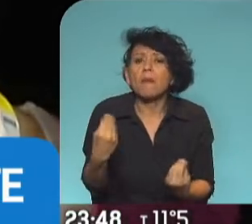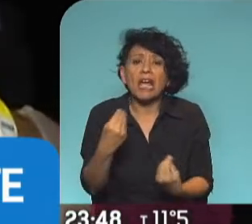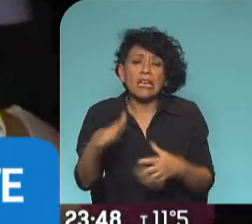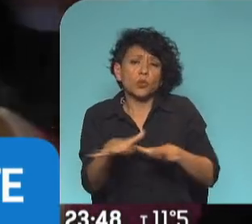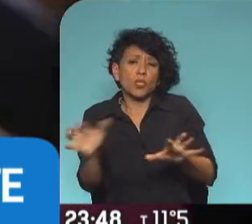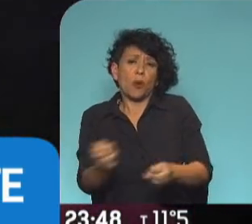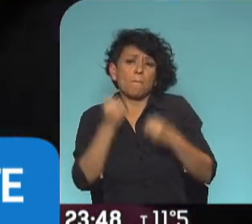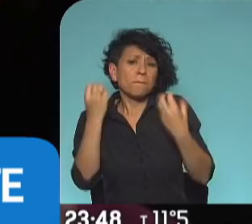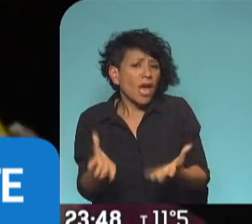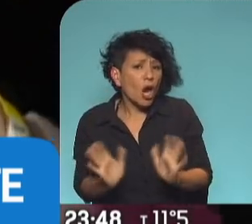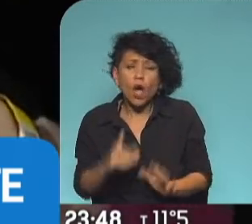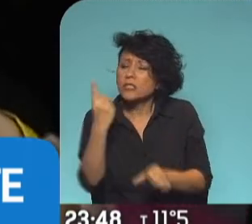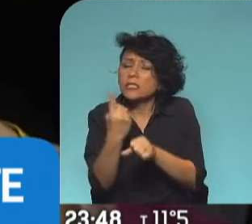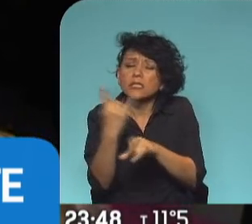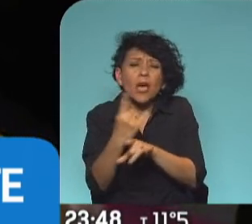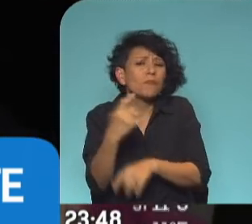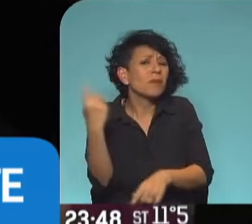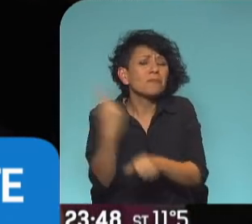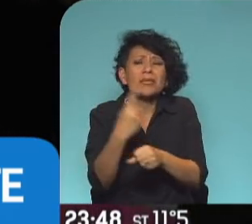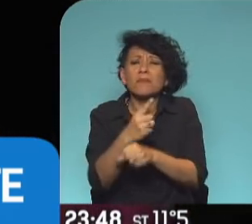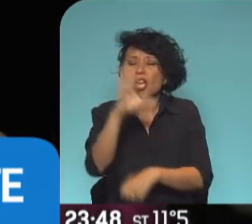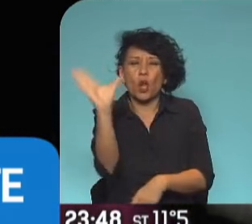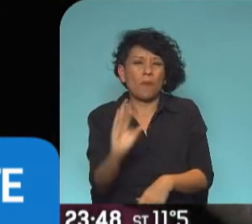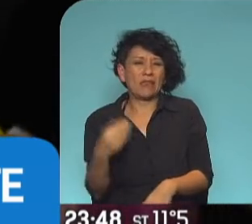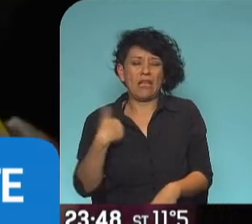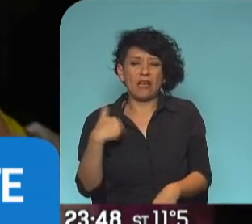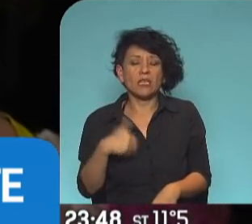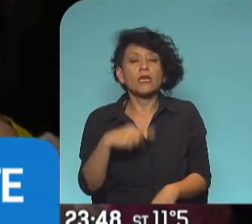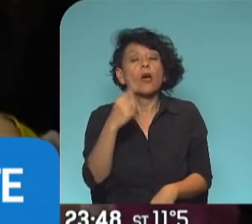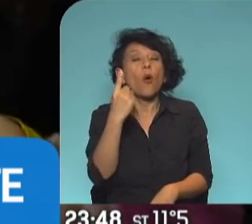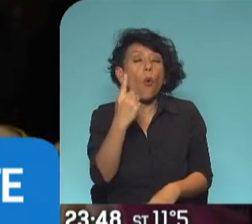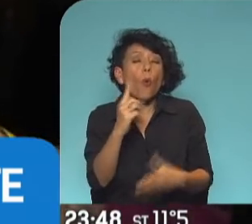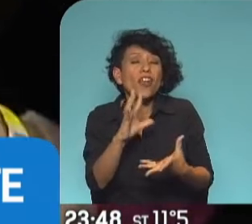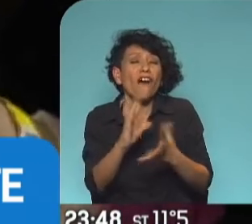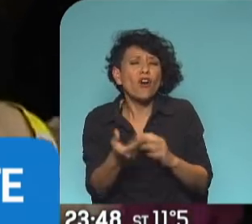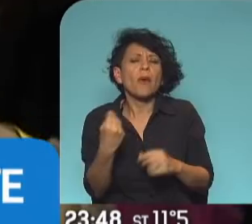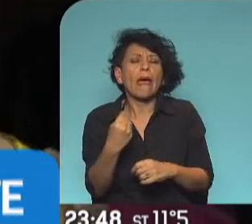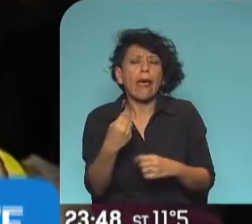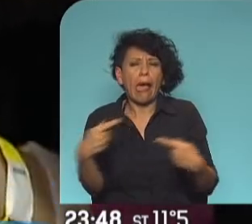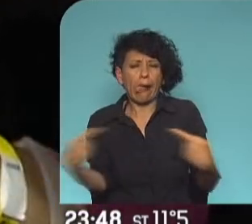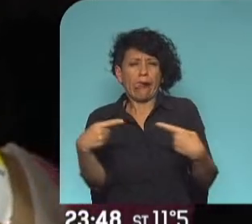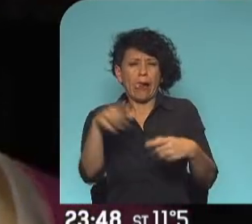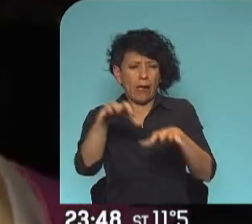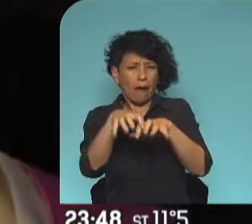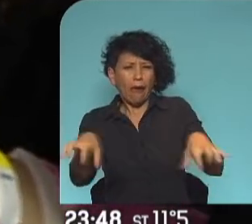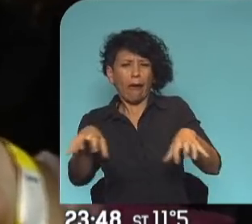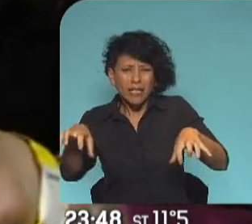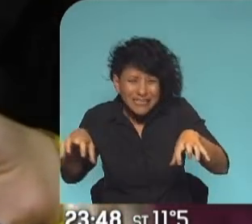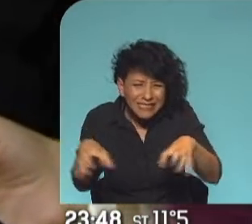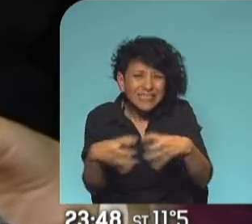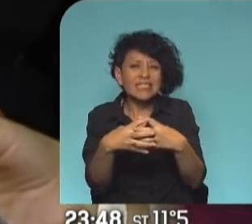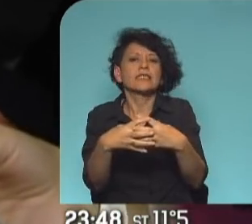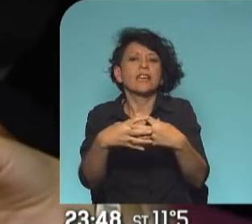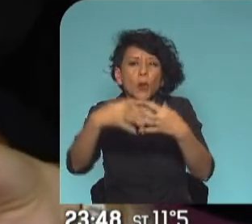mejoren, pensando siempre primero en el país. Y una parte de una manera de cerrar la grieta es buscar